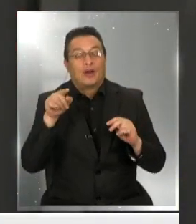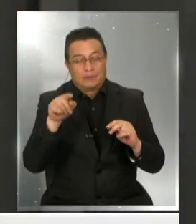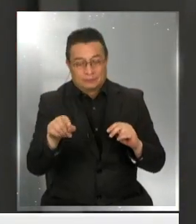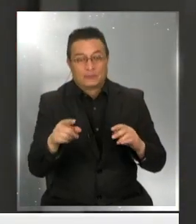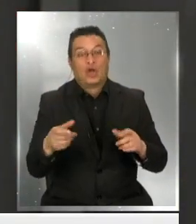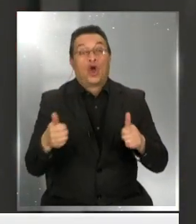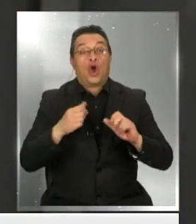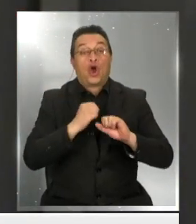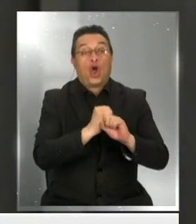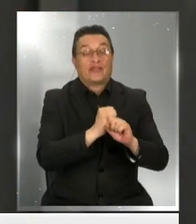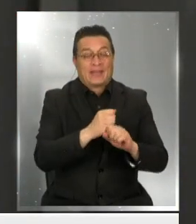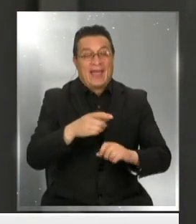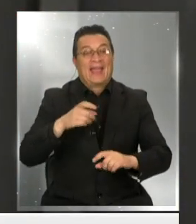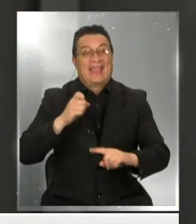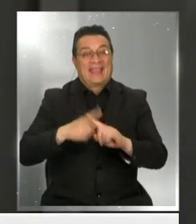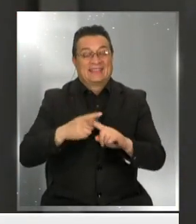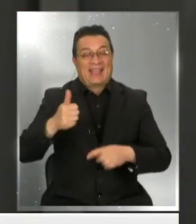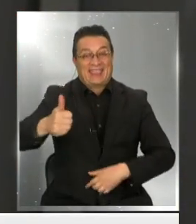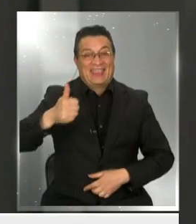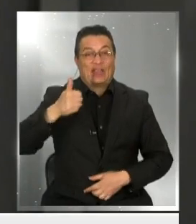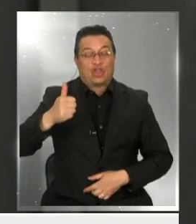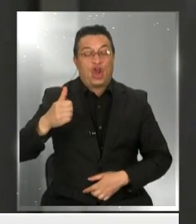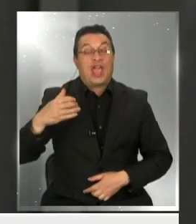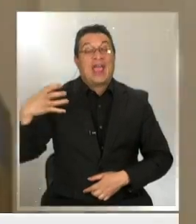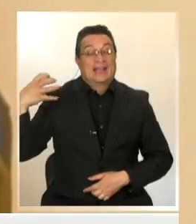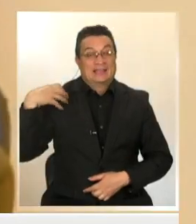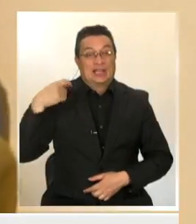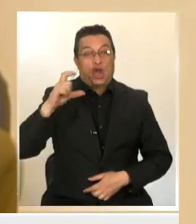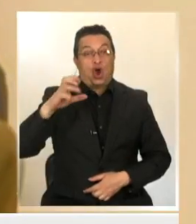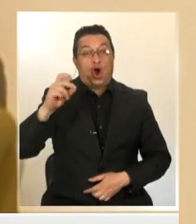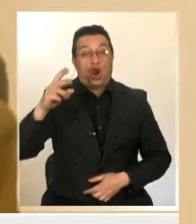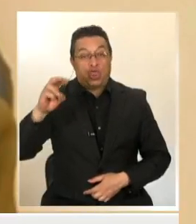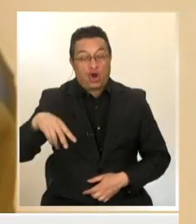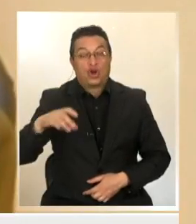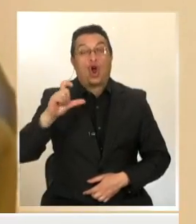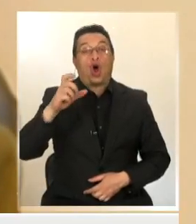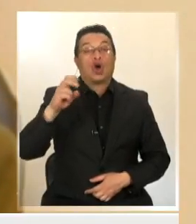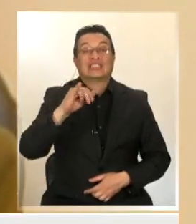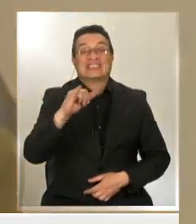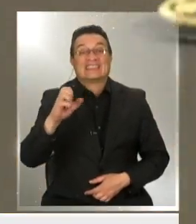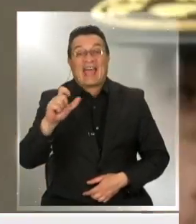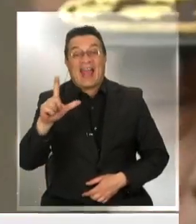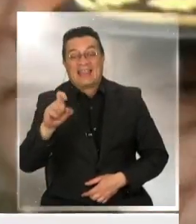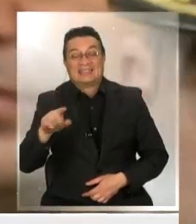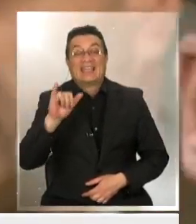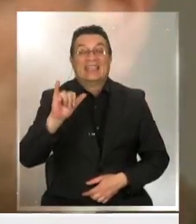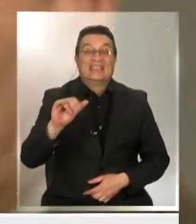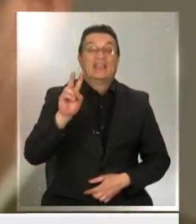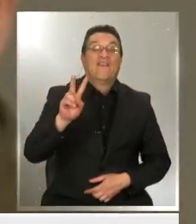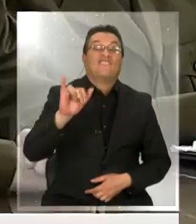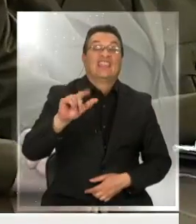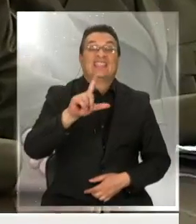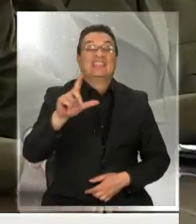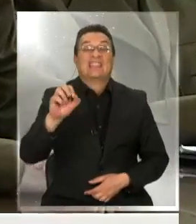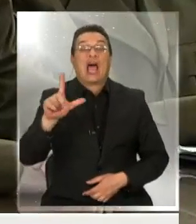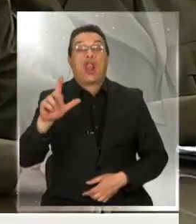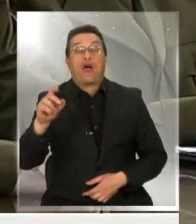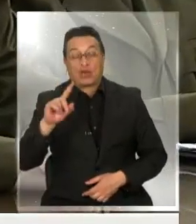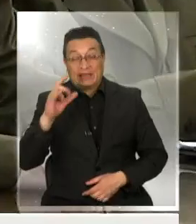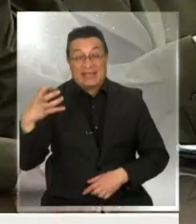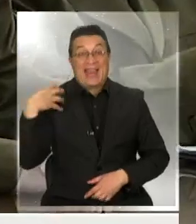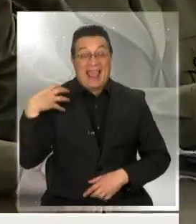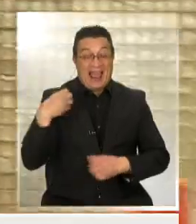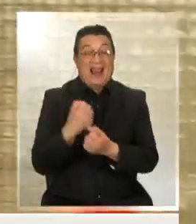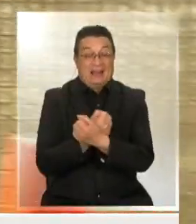de los generales exdirectores de Carabineros Eduardo Gordon, Gustavo González Jure y Bruno Villalobos, además de los generales retirados